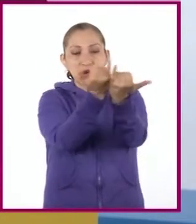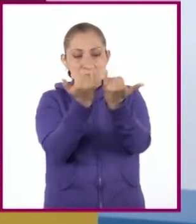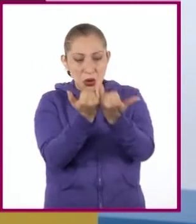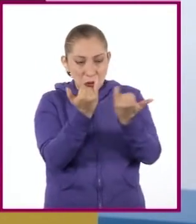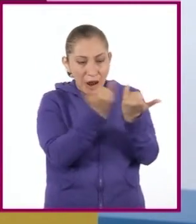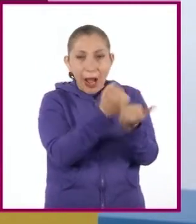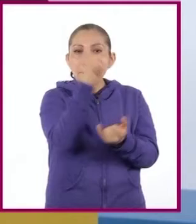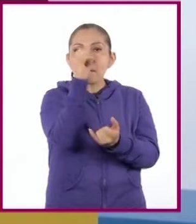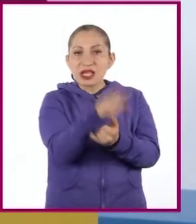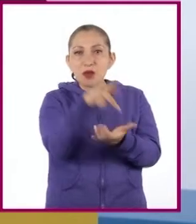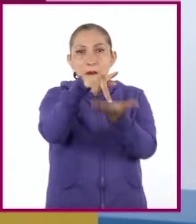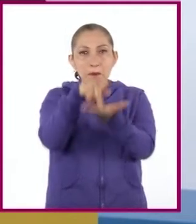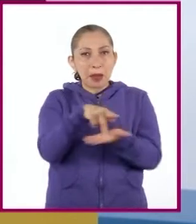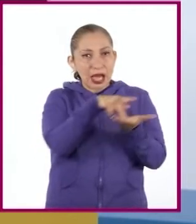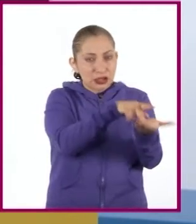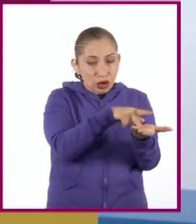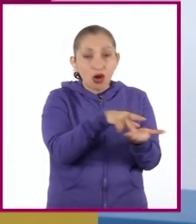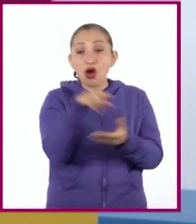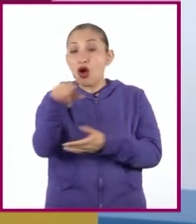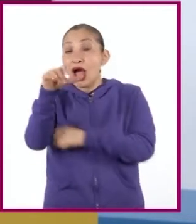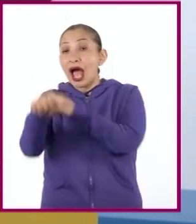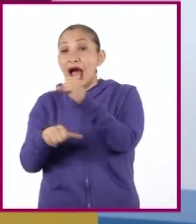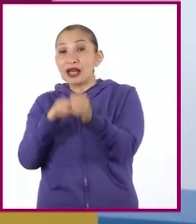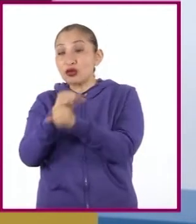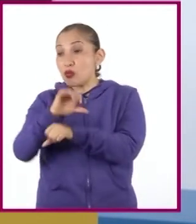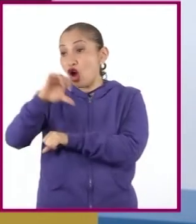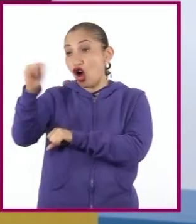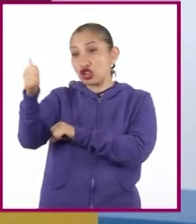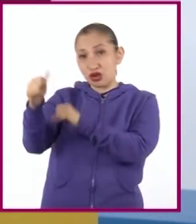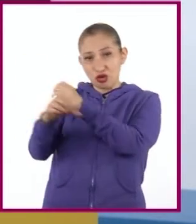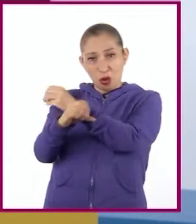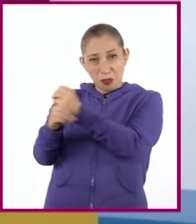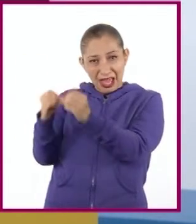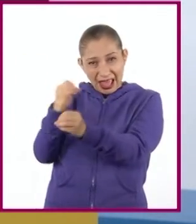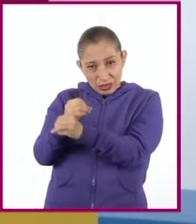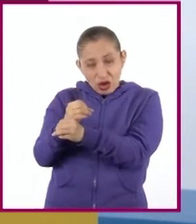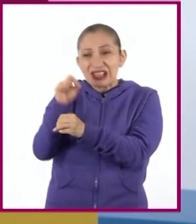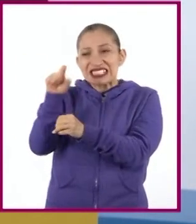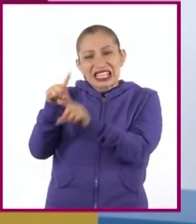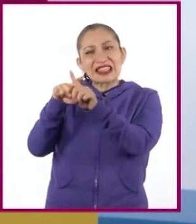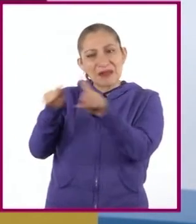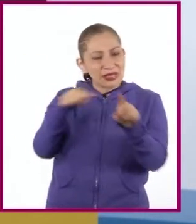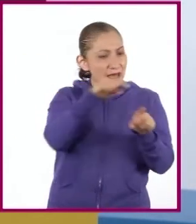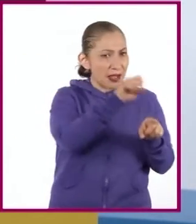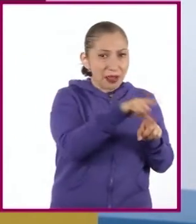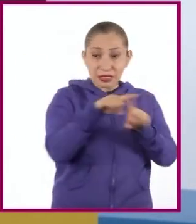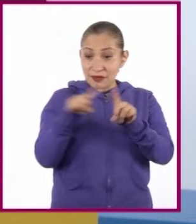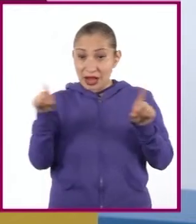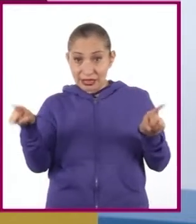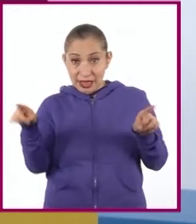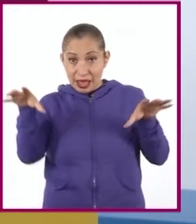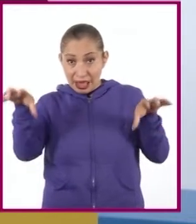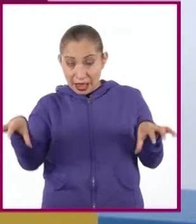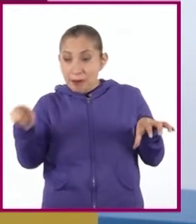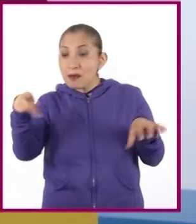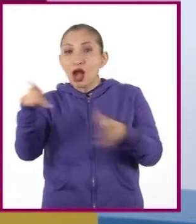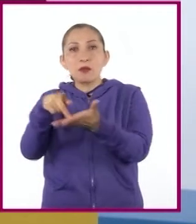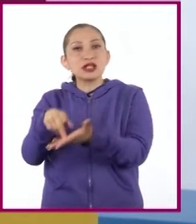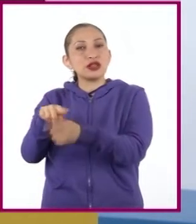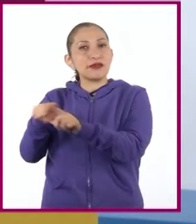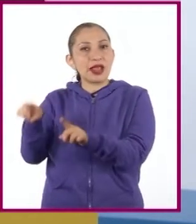poseen el mismo peso, mientras que los átomos de distintos elementos, además de ser diferentes, tienen distintos